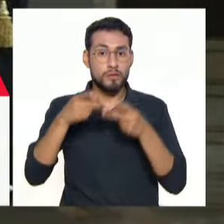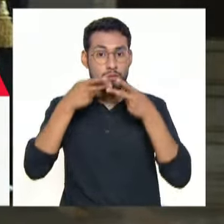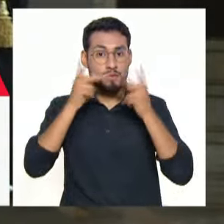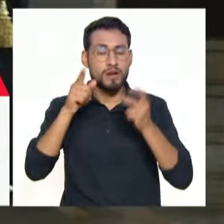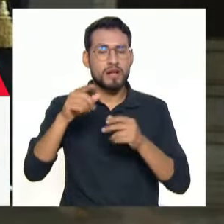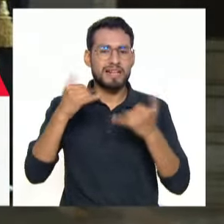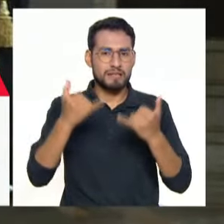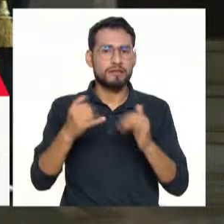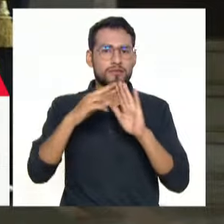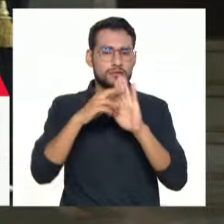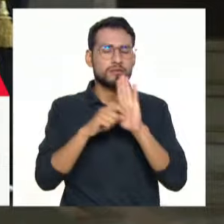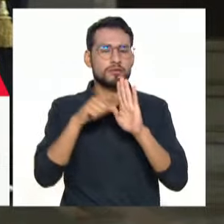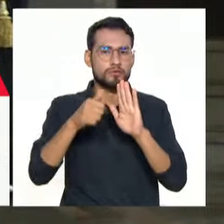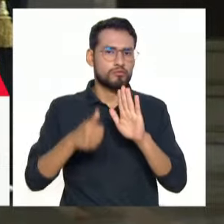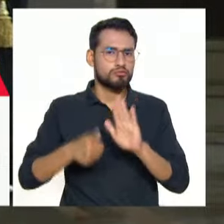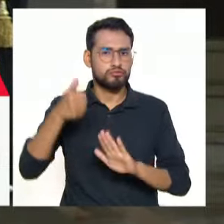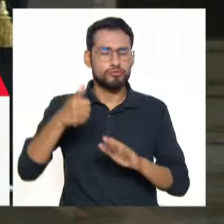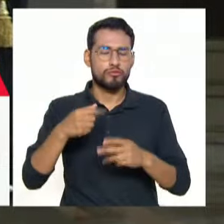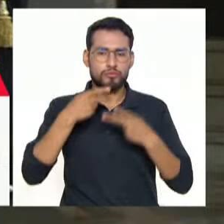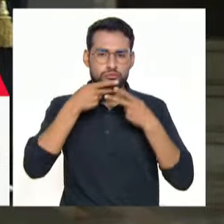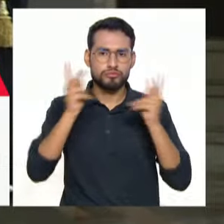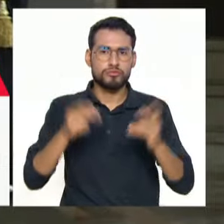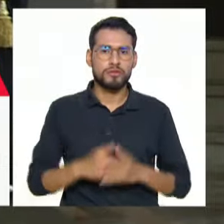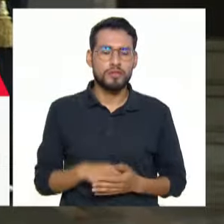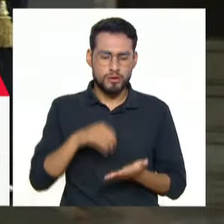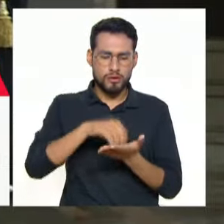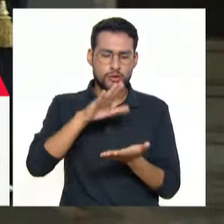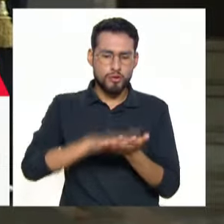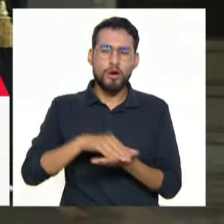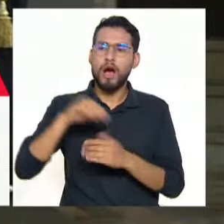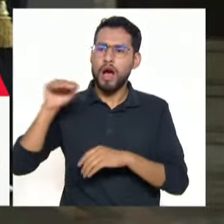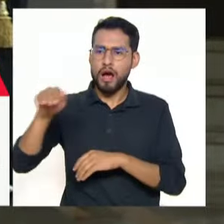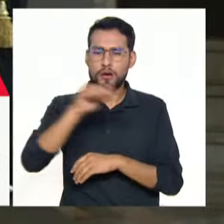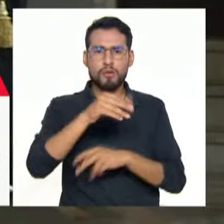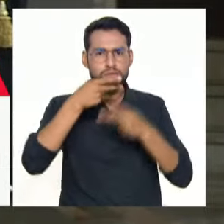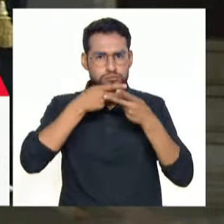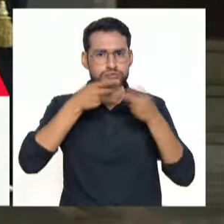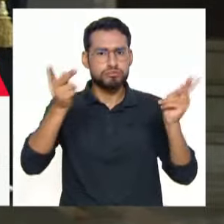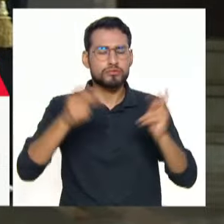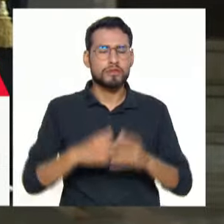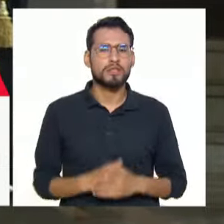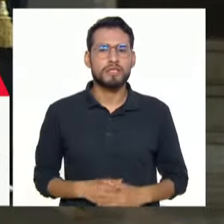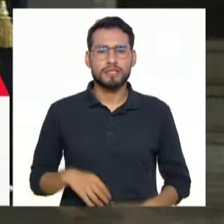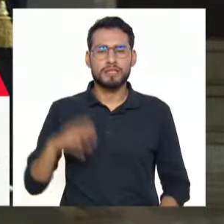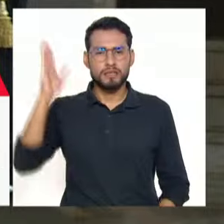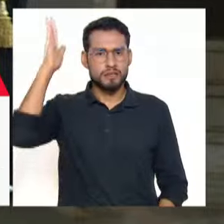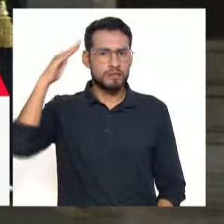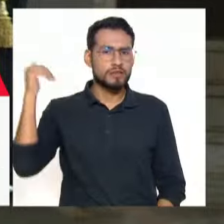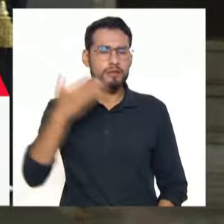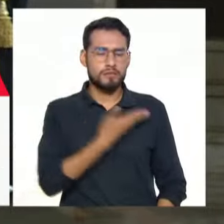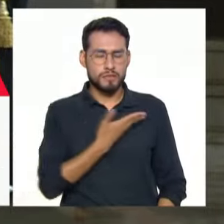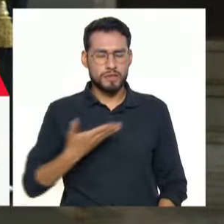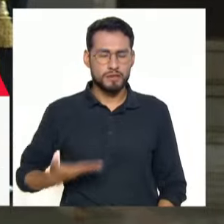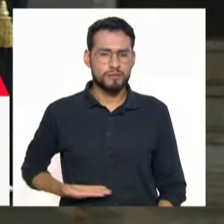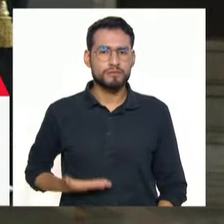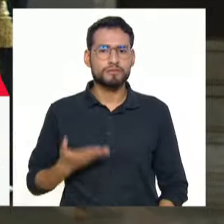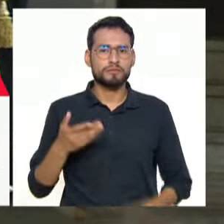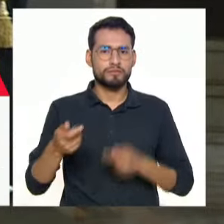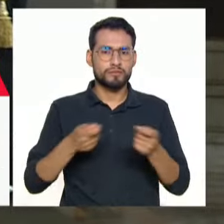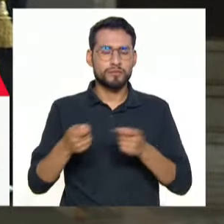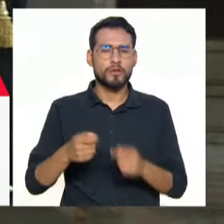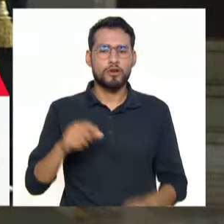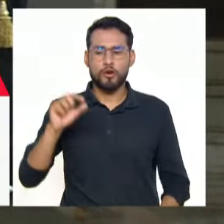de la presente Resolución Suprema. Regístrese, comuníquese y publíquese. Dina Ercilia Boluarte Segarra, Presidenta de la